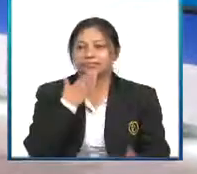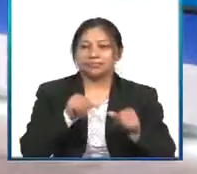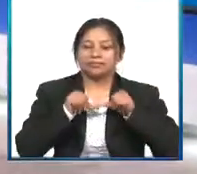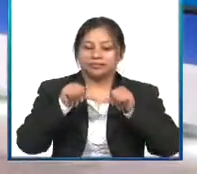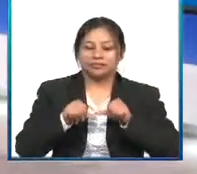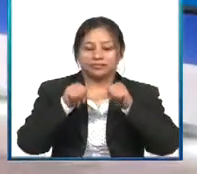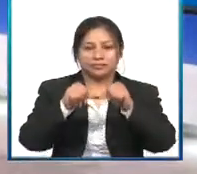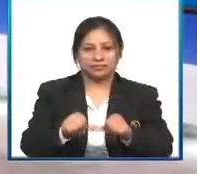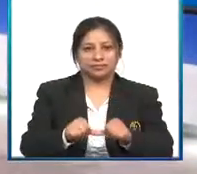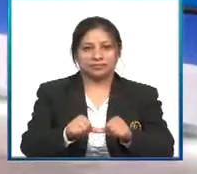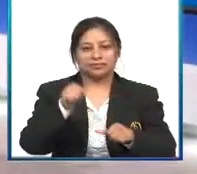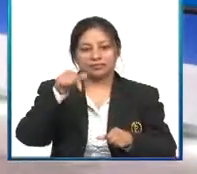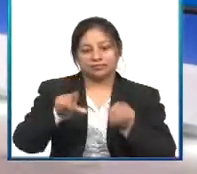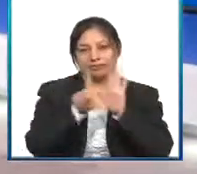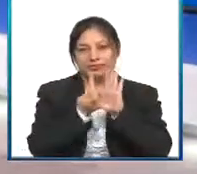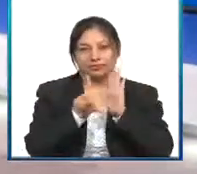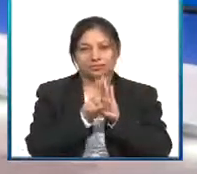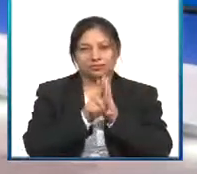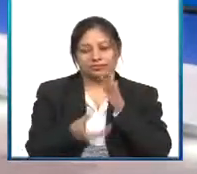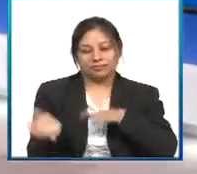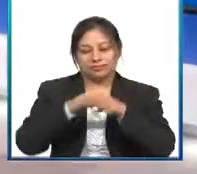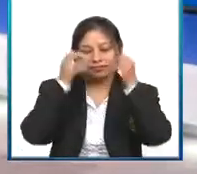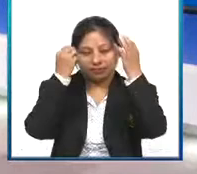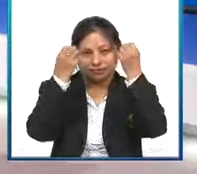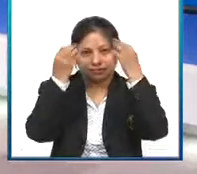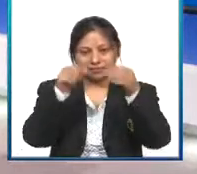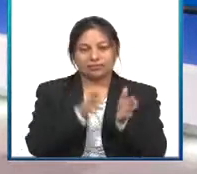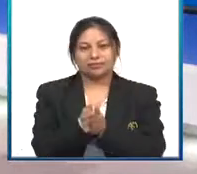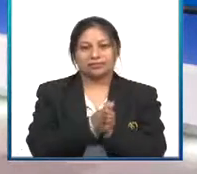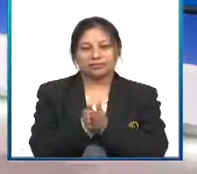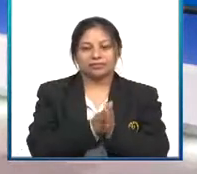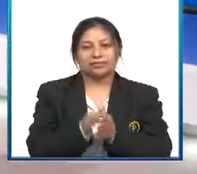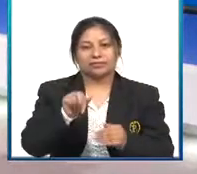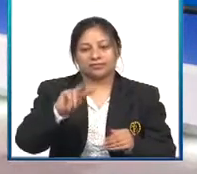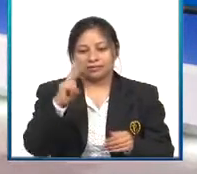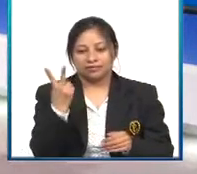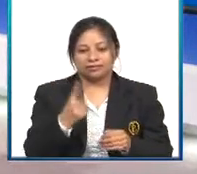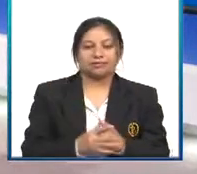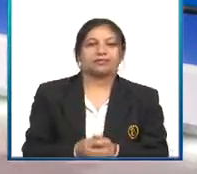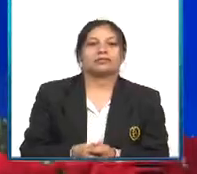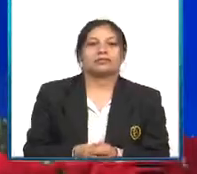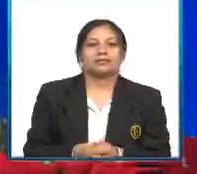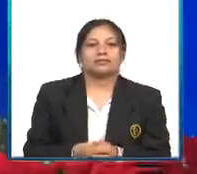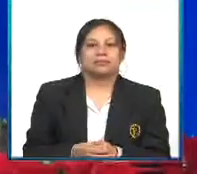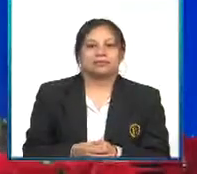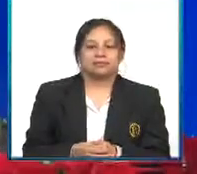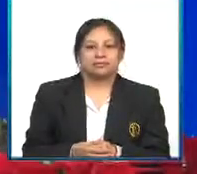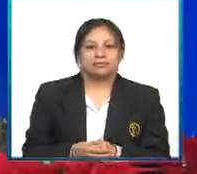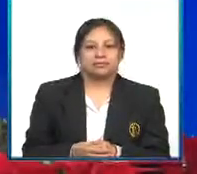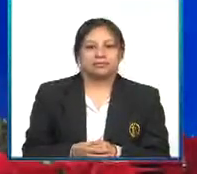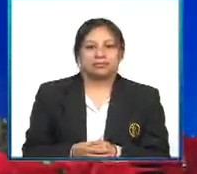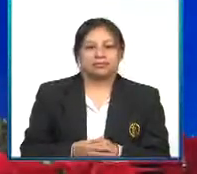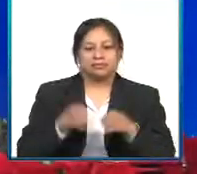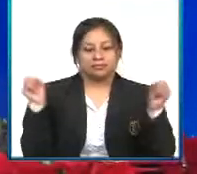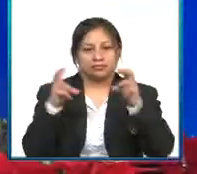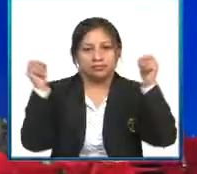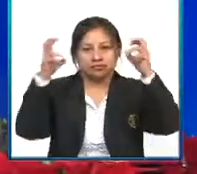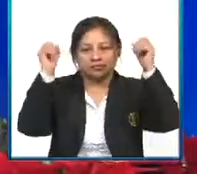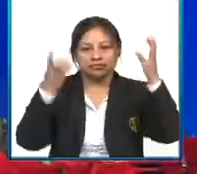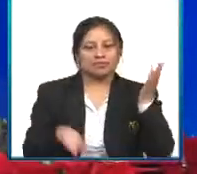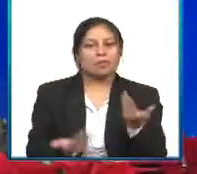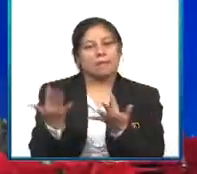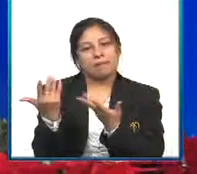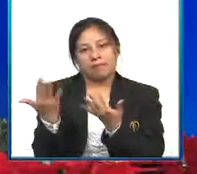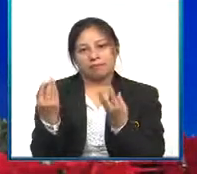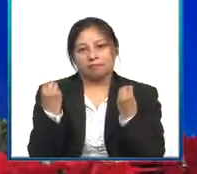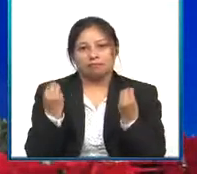Gracias por continuar en sintonía de Espacio Legislativo. Tenemos más información de su interés en nuestro segundo bloque. Diciembre es el mes más